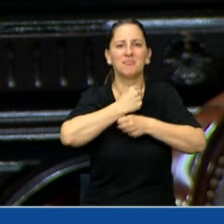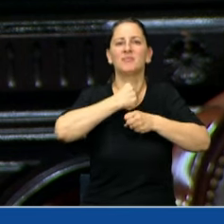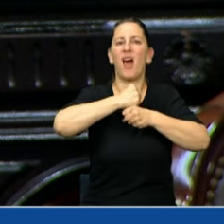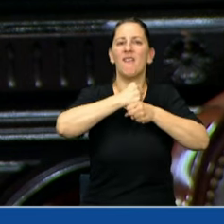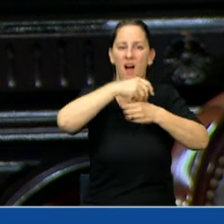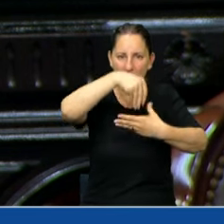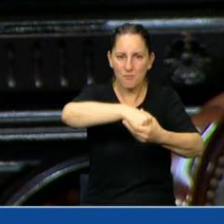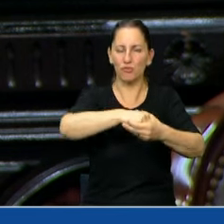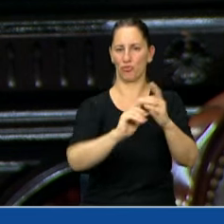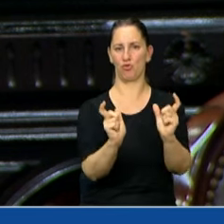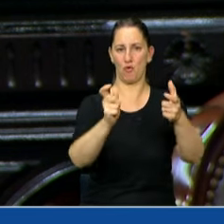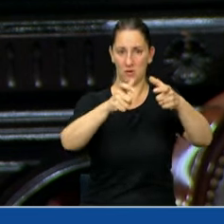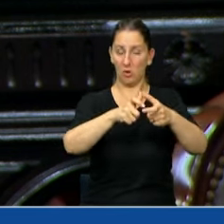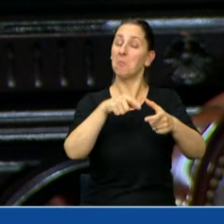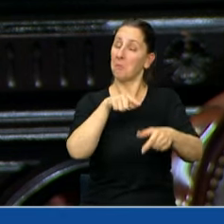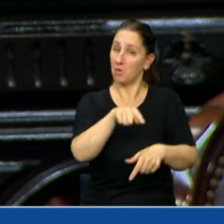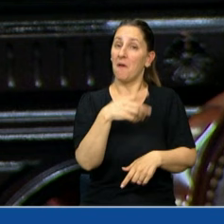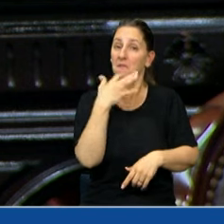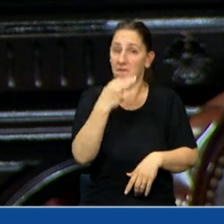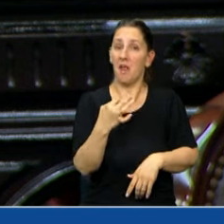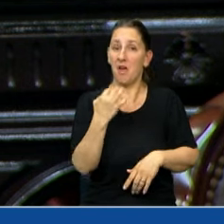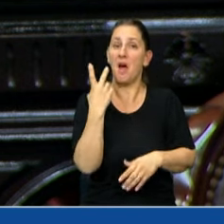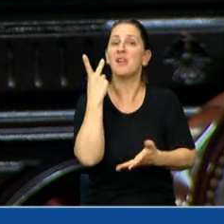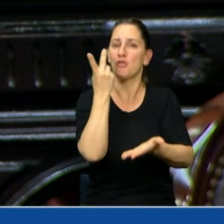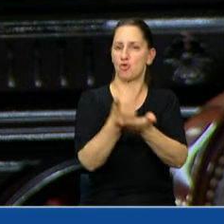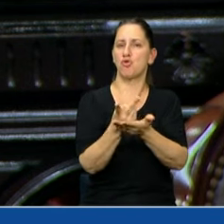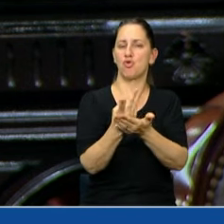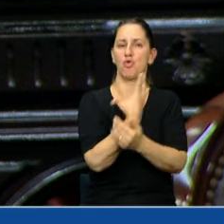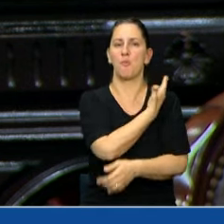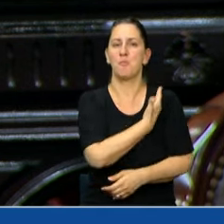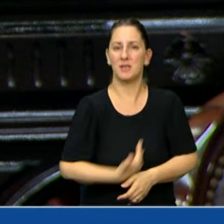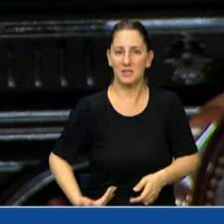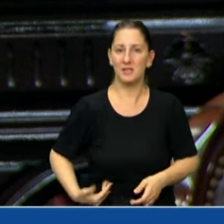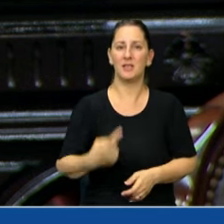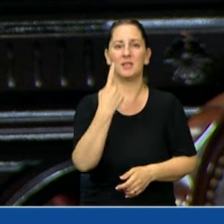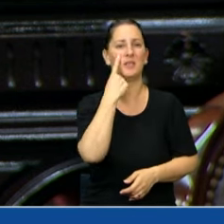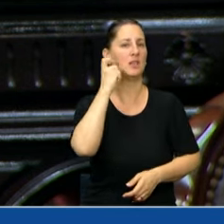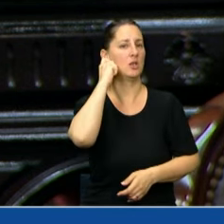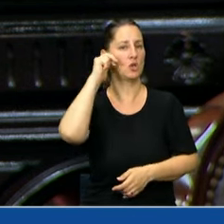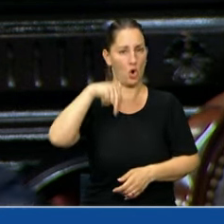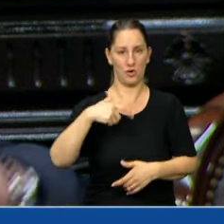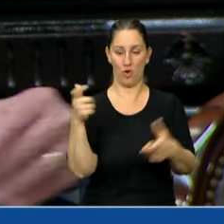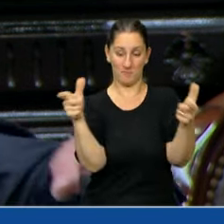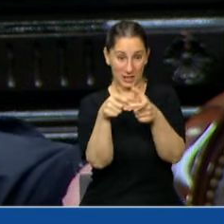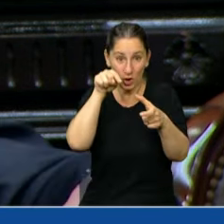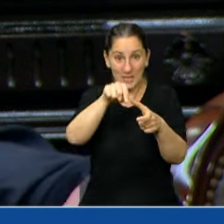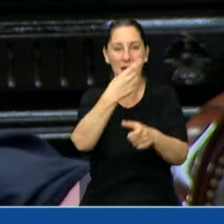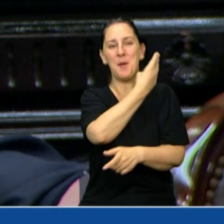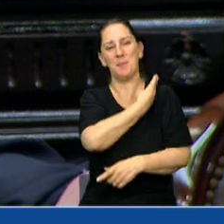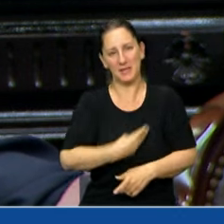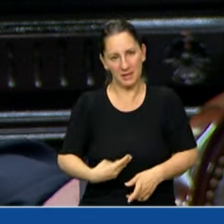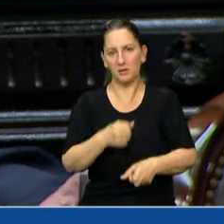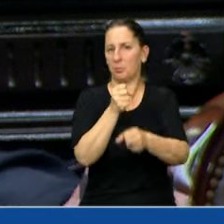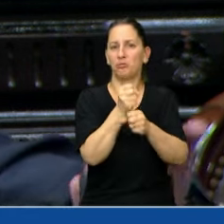en la comisión y en esto un reconocimiento al presidente igon presidente de esta comisión por la